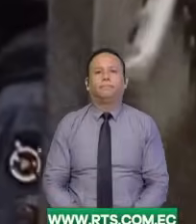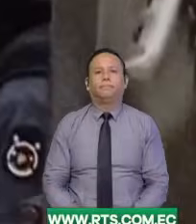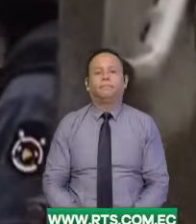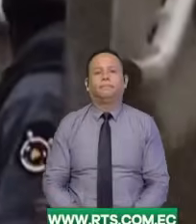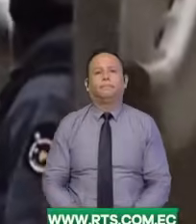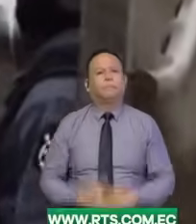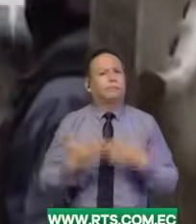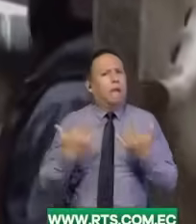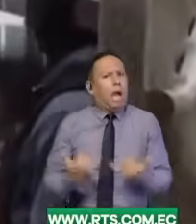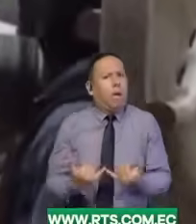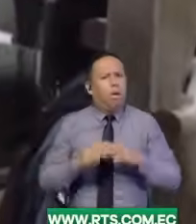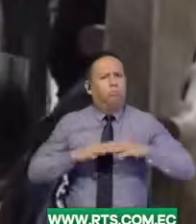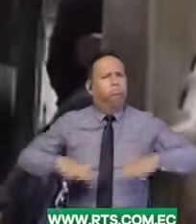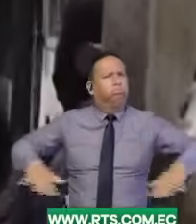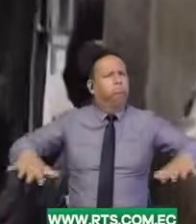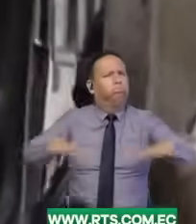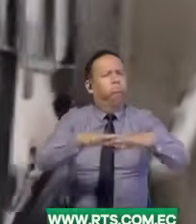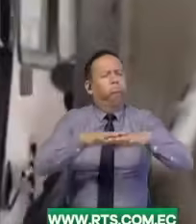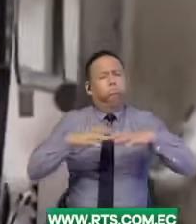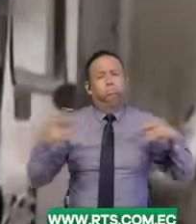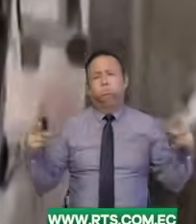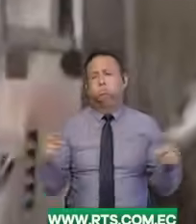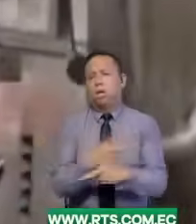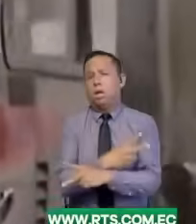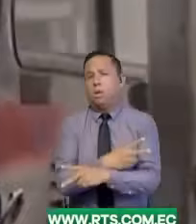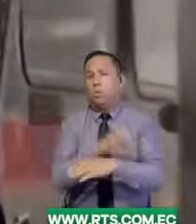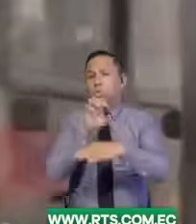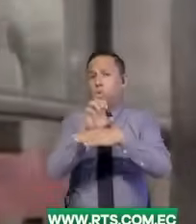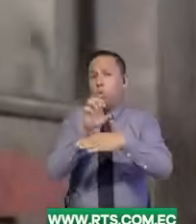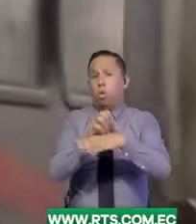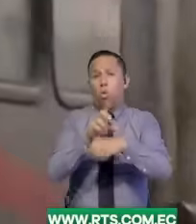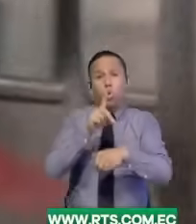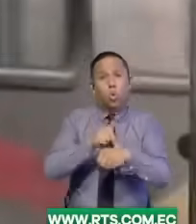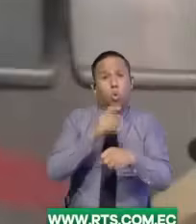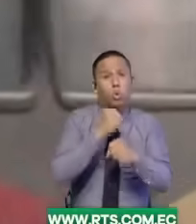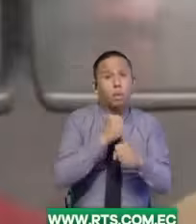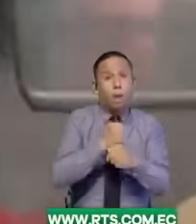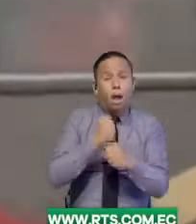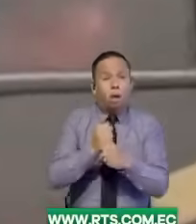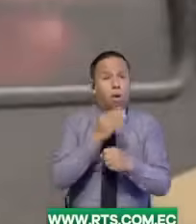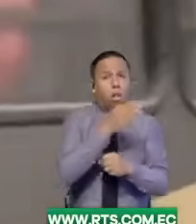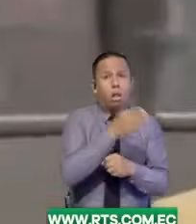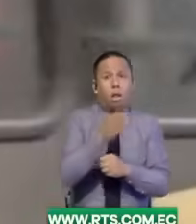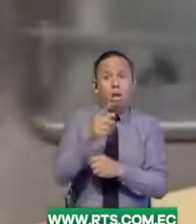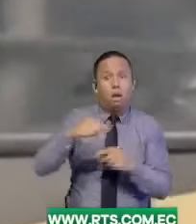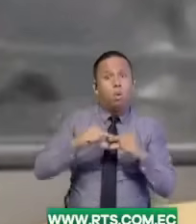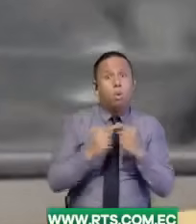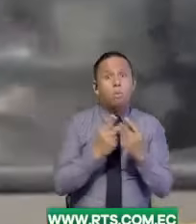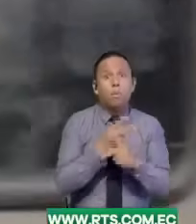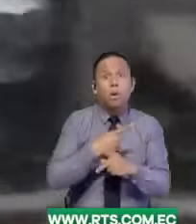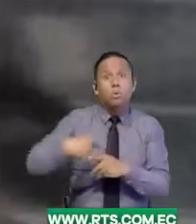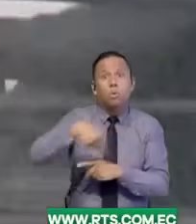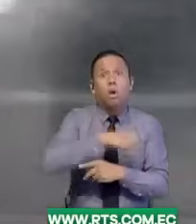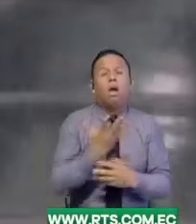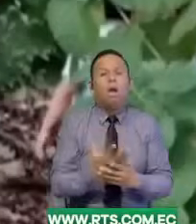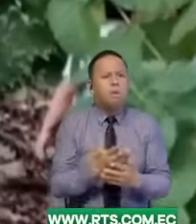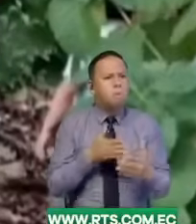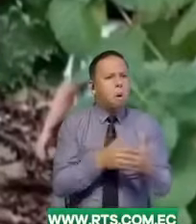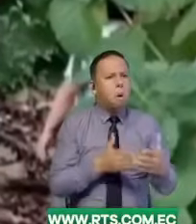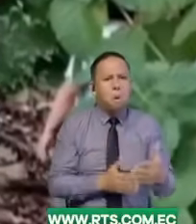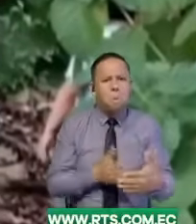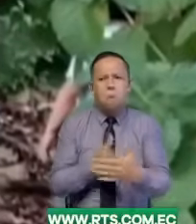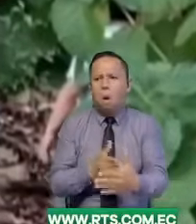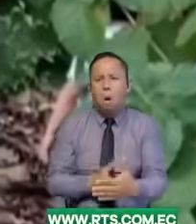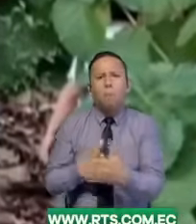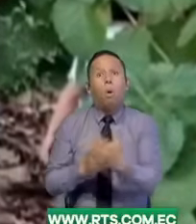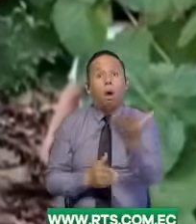Son días de alto peligro para los médicos del país. Grupos de extorsionadores están cada vez al acecho. Ya hubo